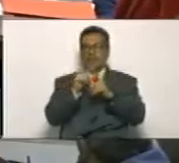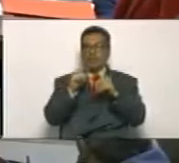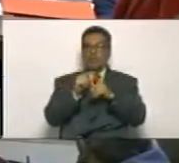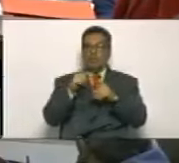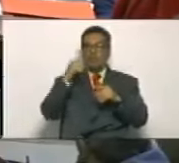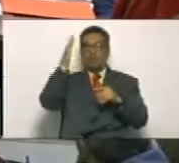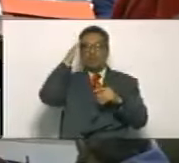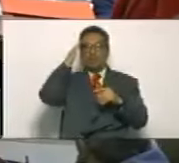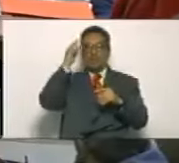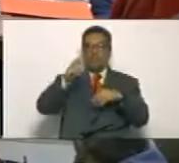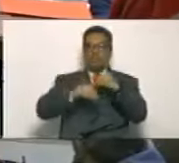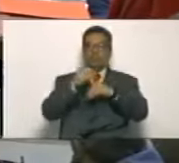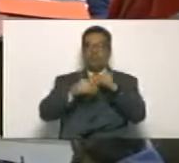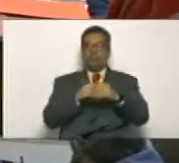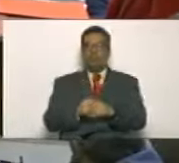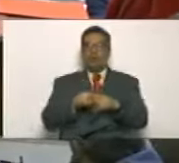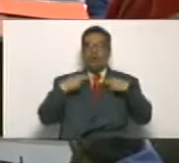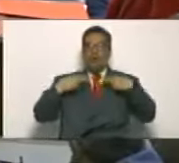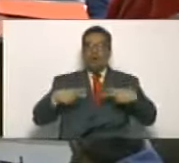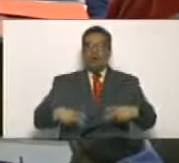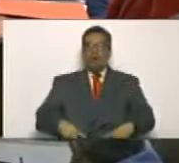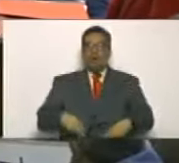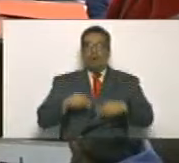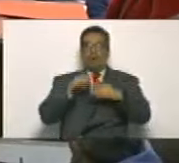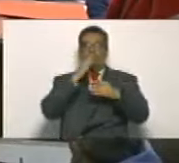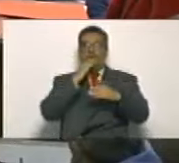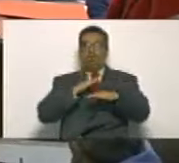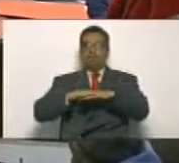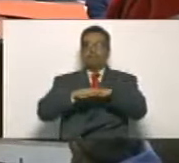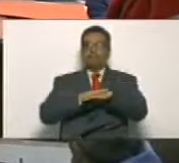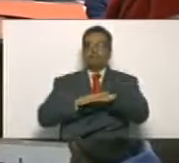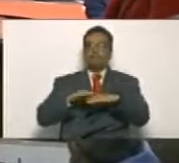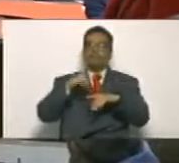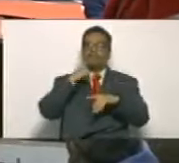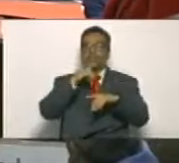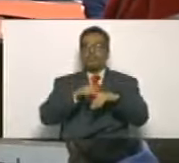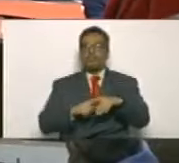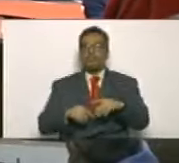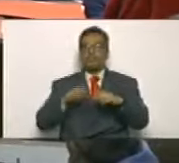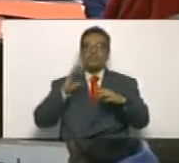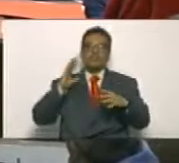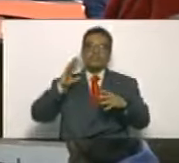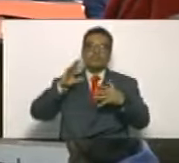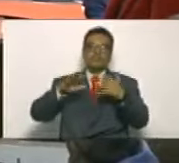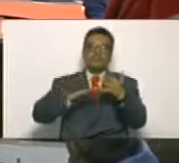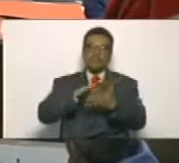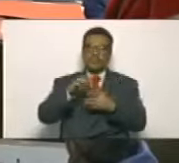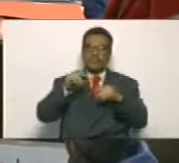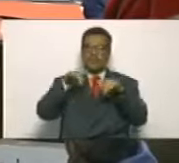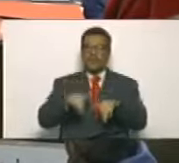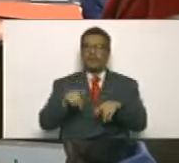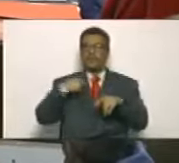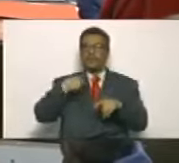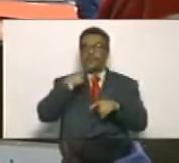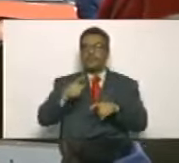se hablaba de que llevábamos una vida licenciosa y una vida salvaje y ahora nos iban a dar